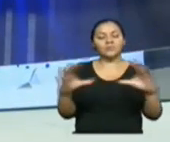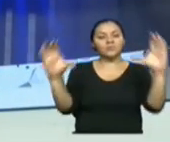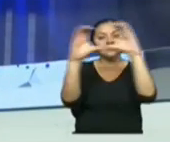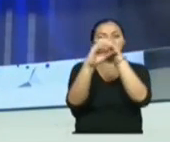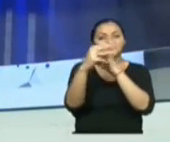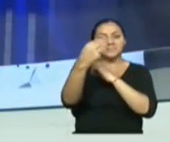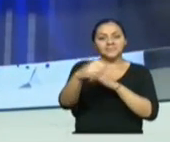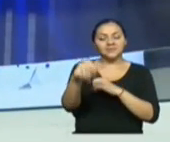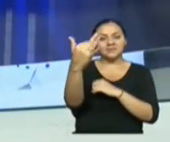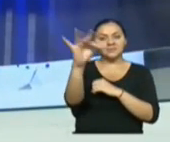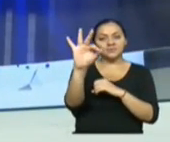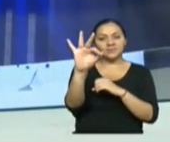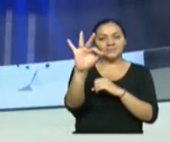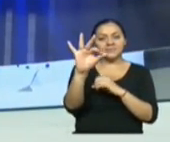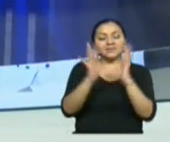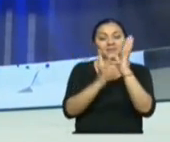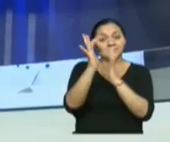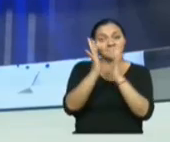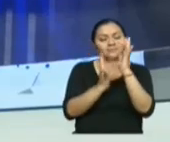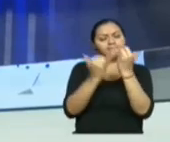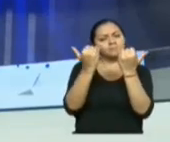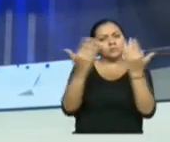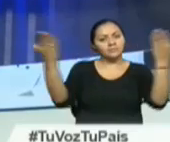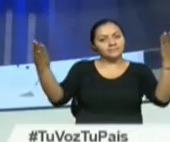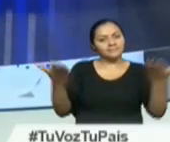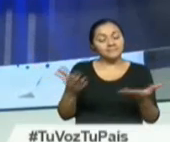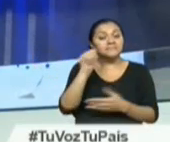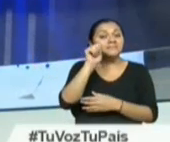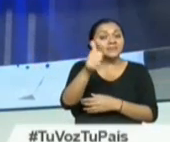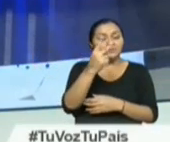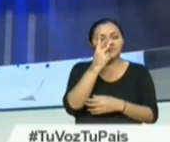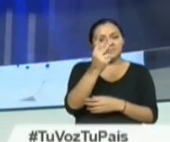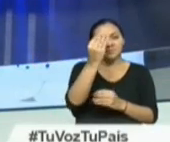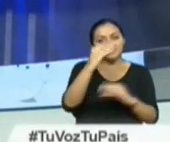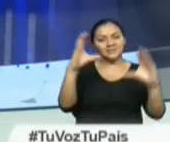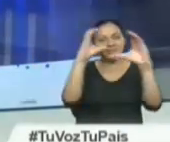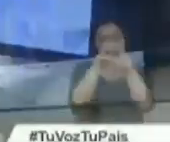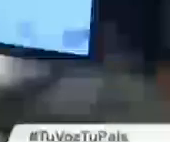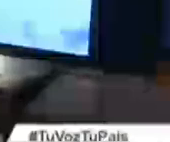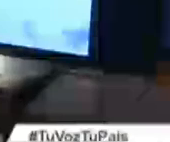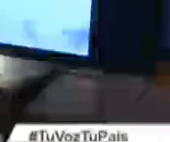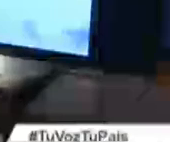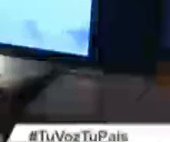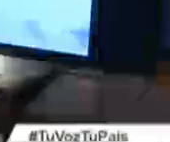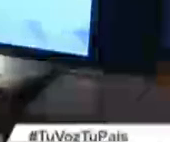de este miércoles 19 de abril. Esperamos contar con su presencia el día de mañana. Muy buenas noches.